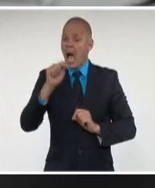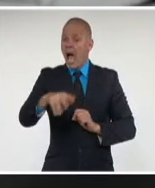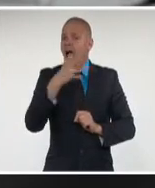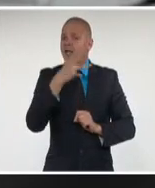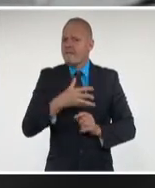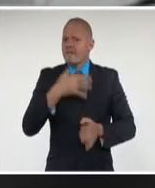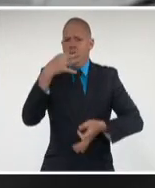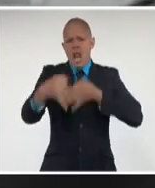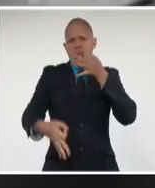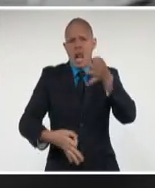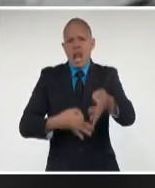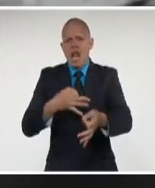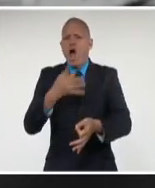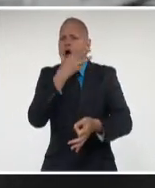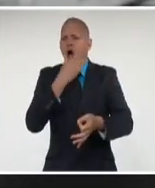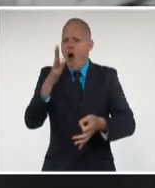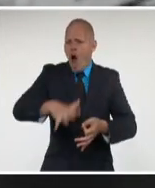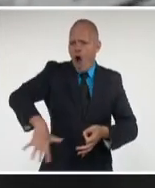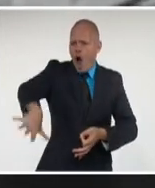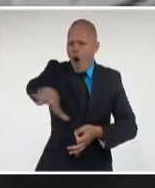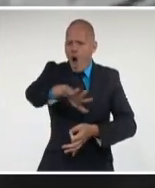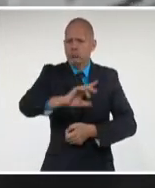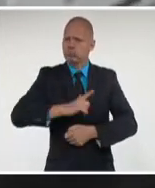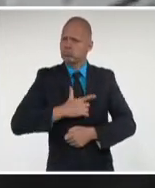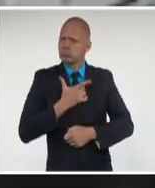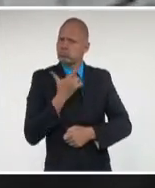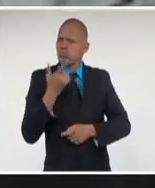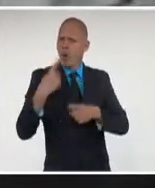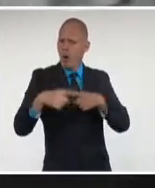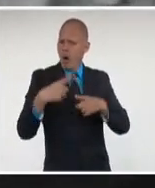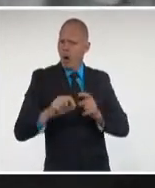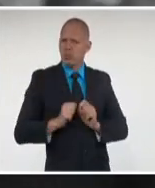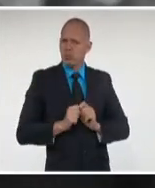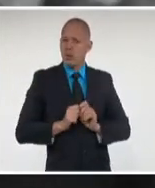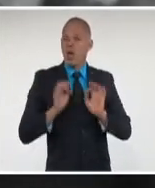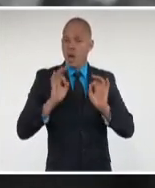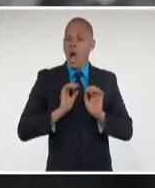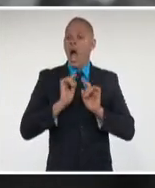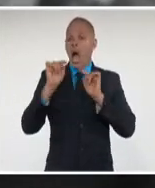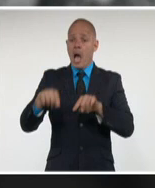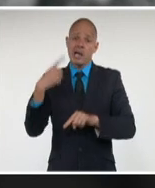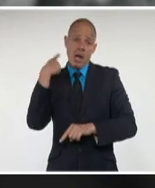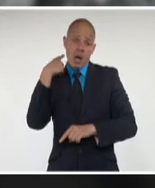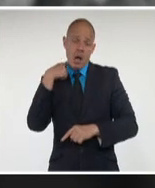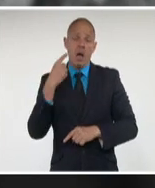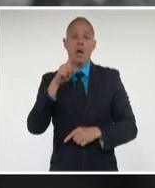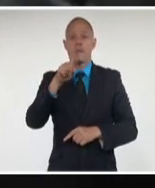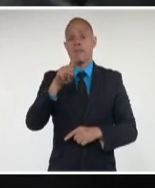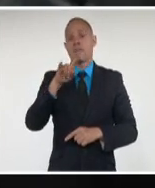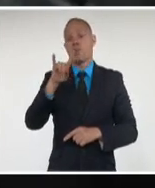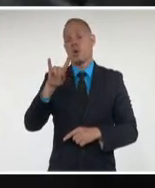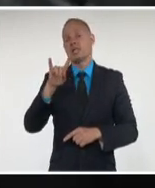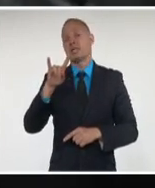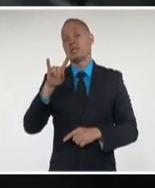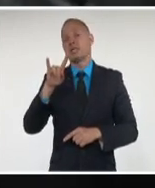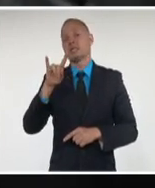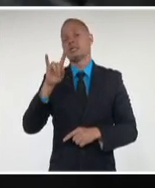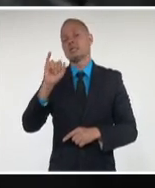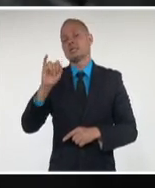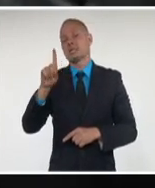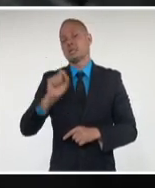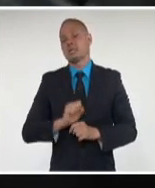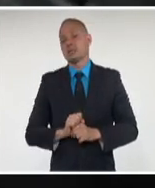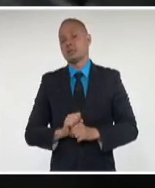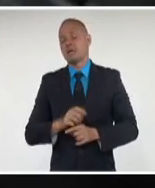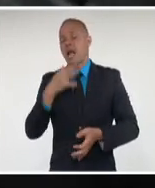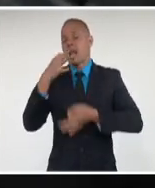aquella generación de intelectuales a la cual también pertenecía en 1961. Habló de trabajar para